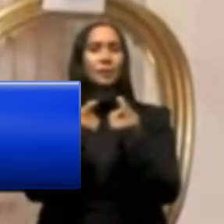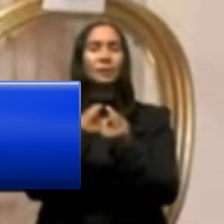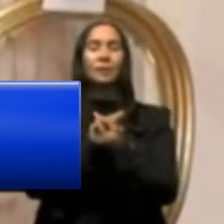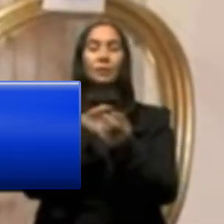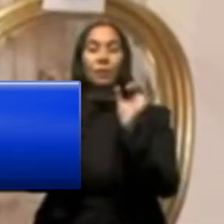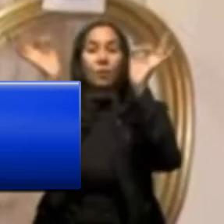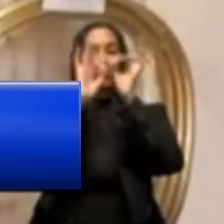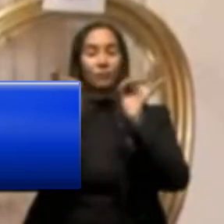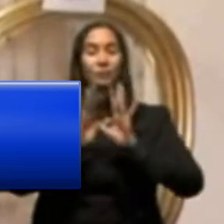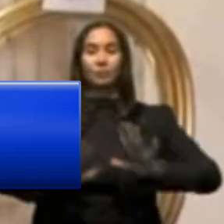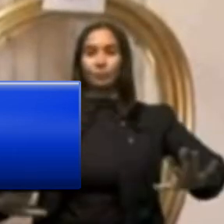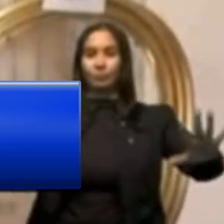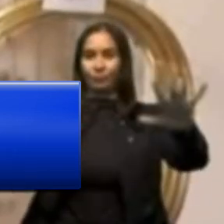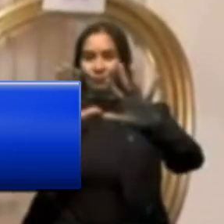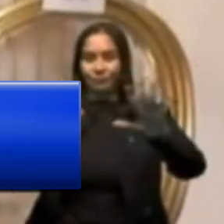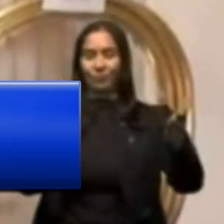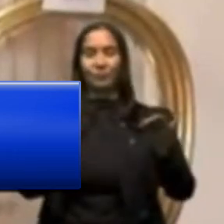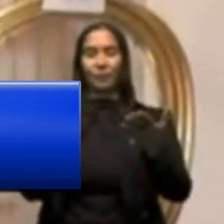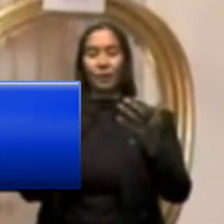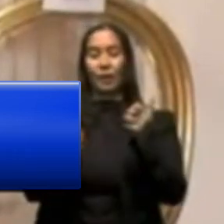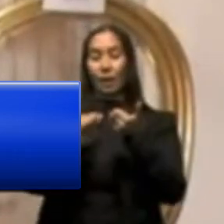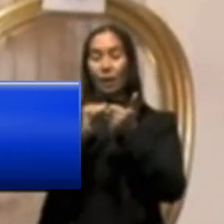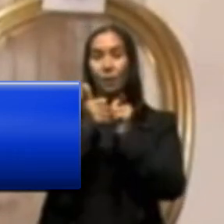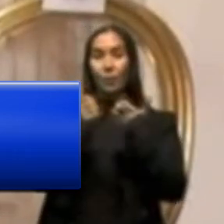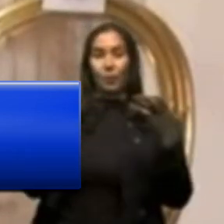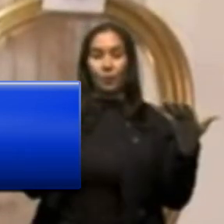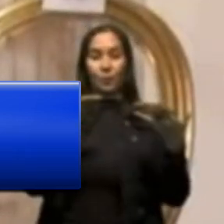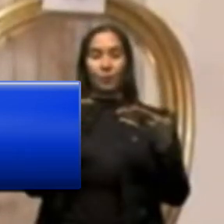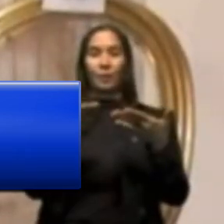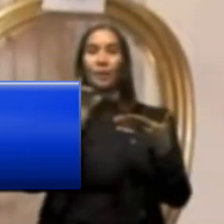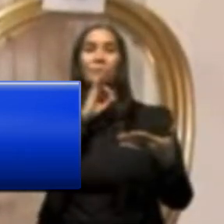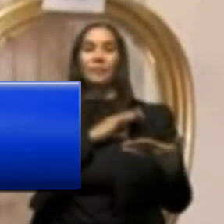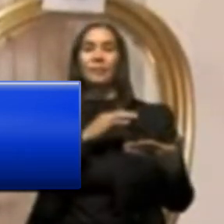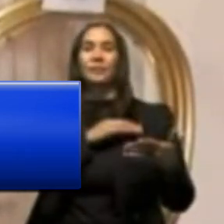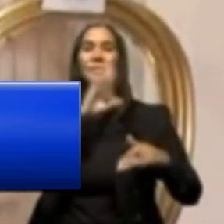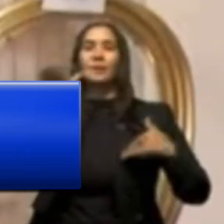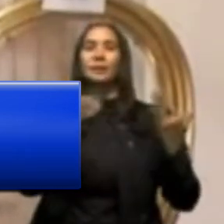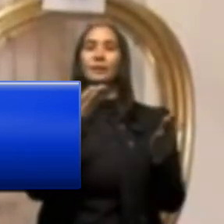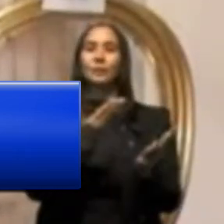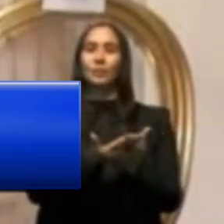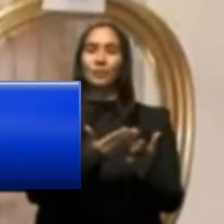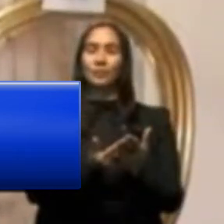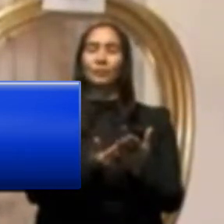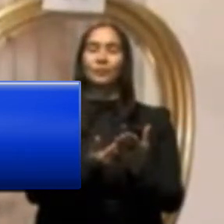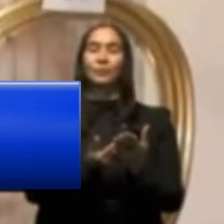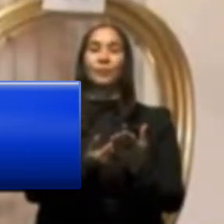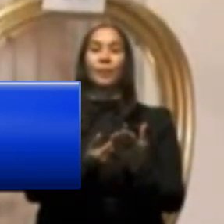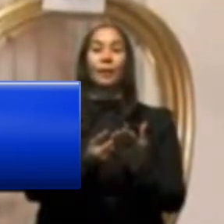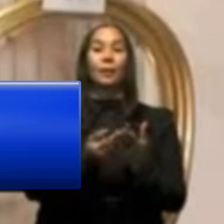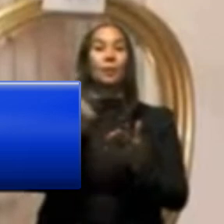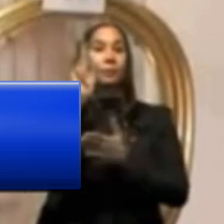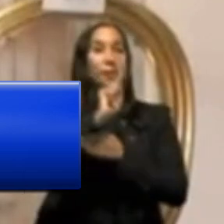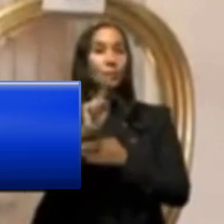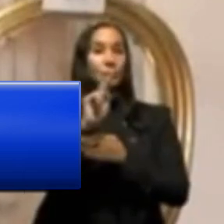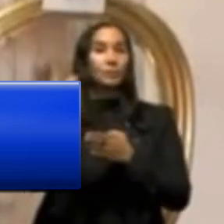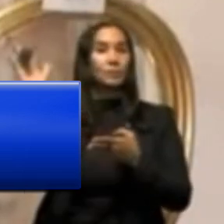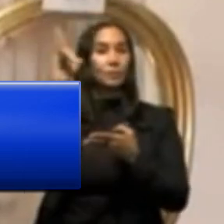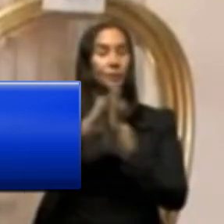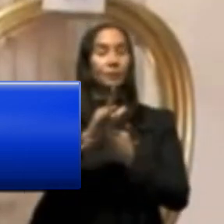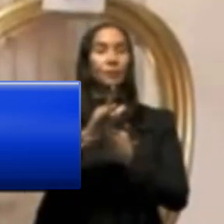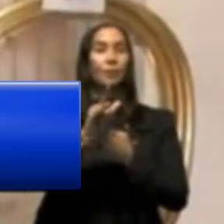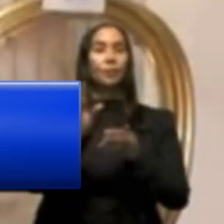ecosistema Dinámico donde la competencia va a beneficiar a todos los consumidores serán los